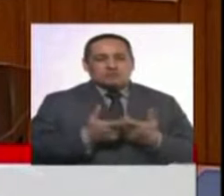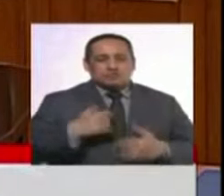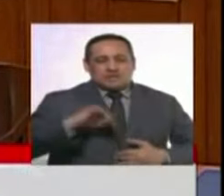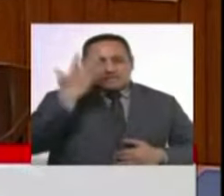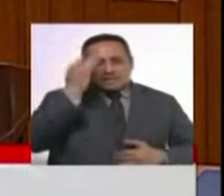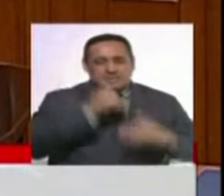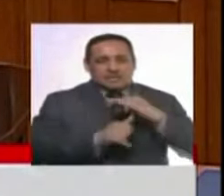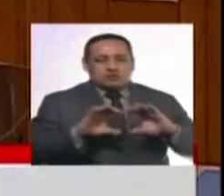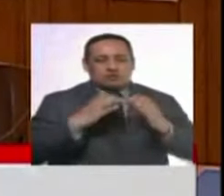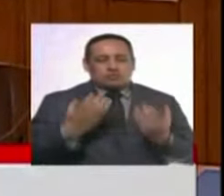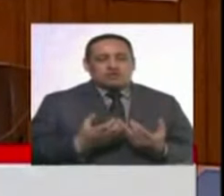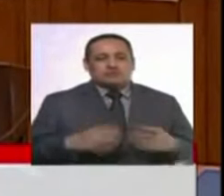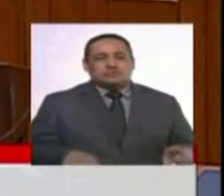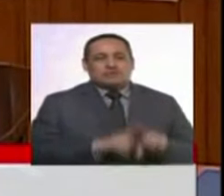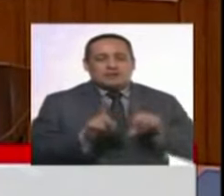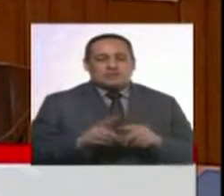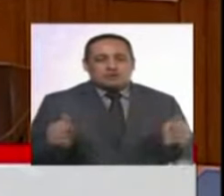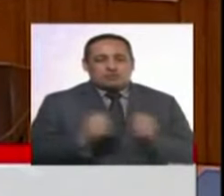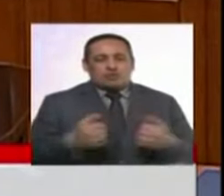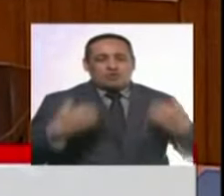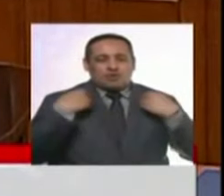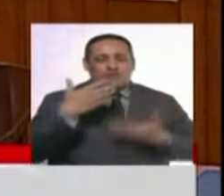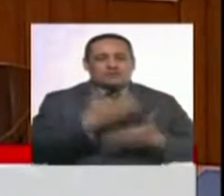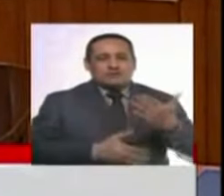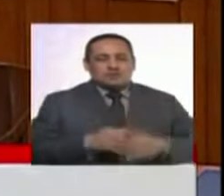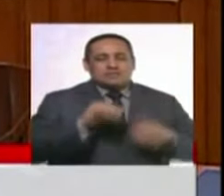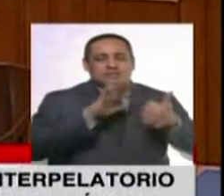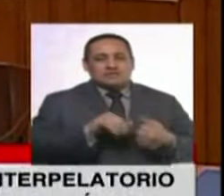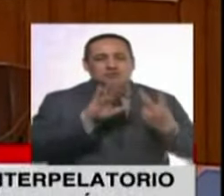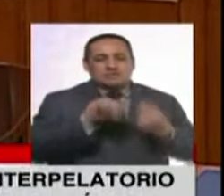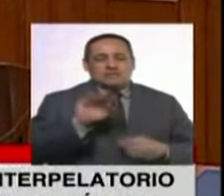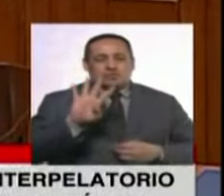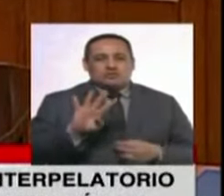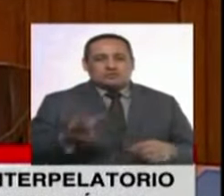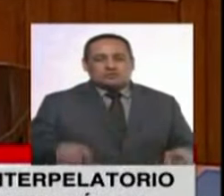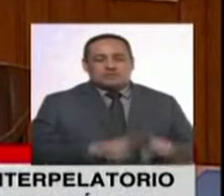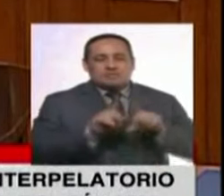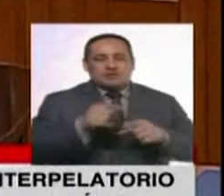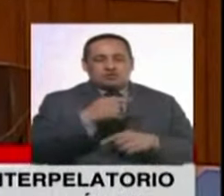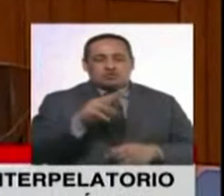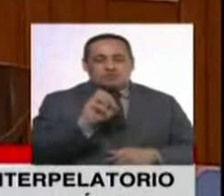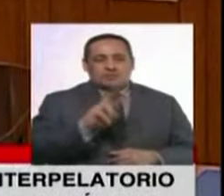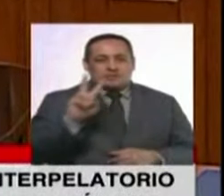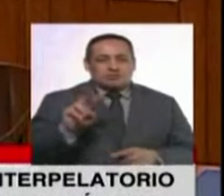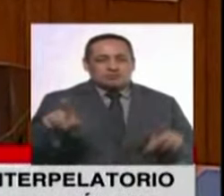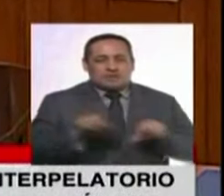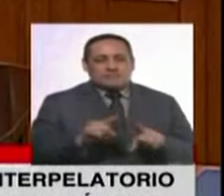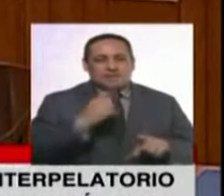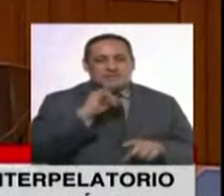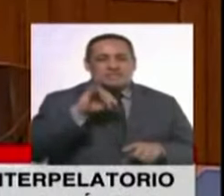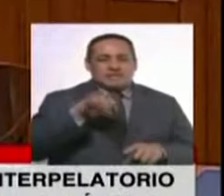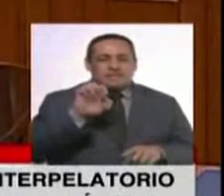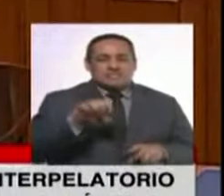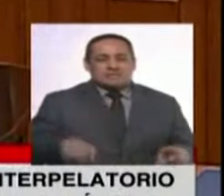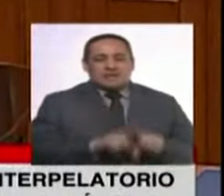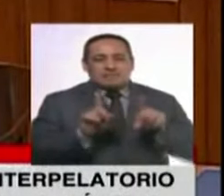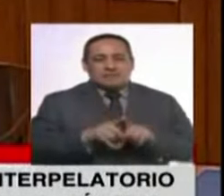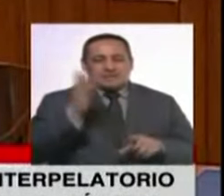inteligencia del Congreso de la República a través del oficio 674 guión 2022 Slash y n